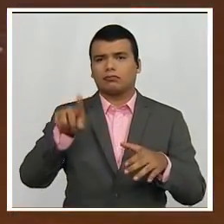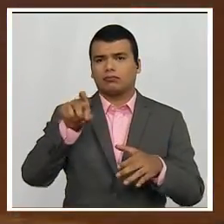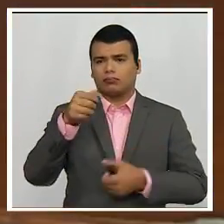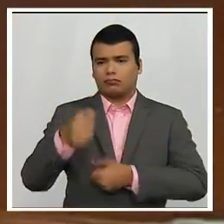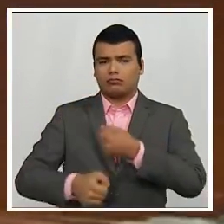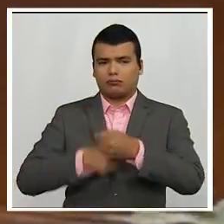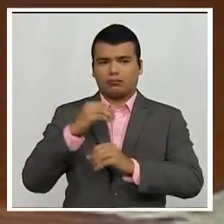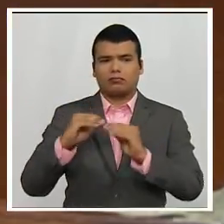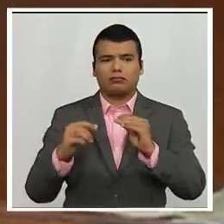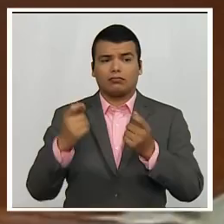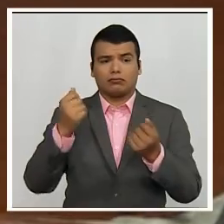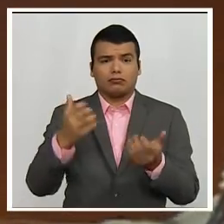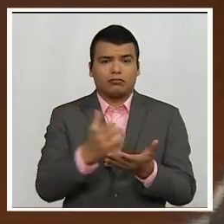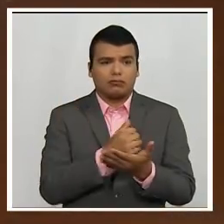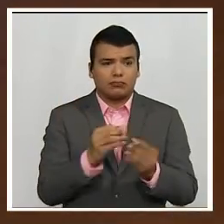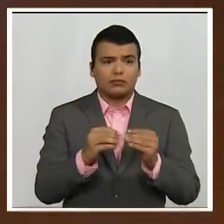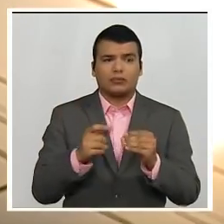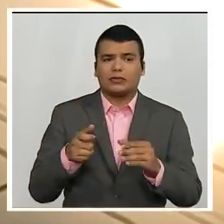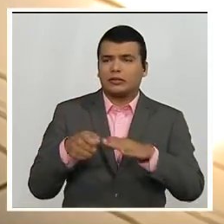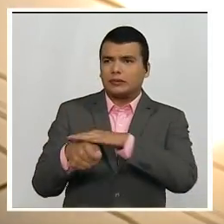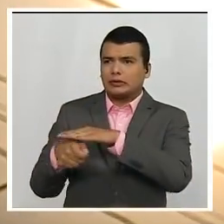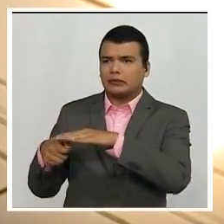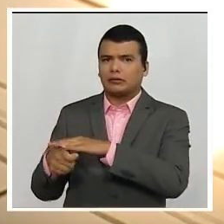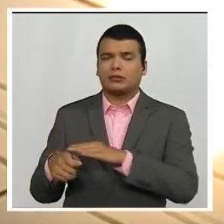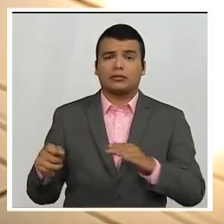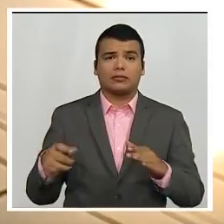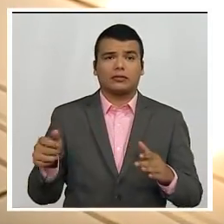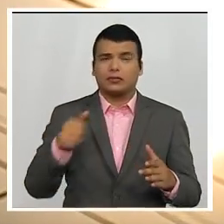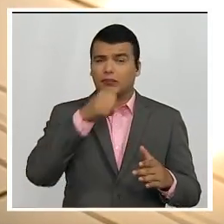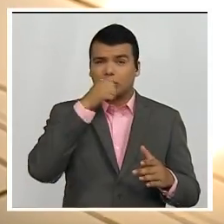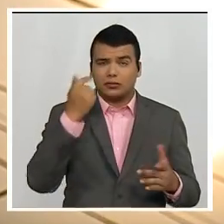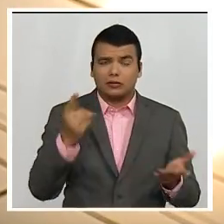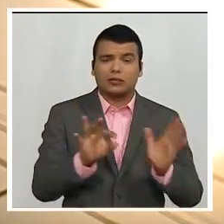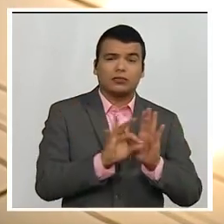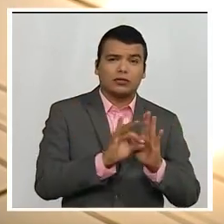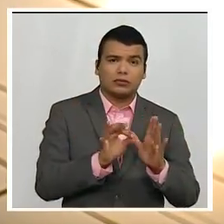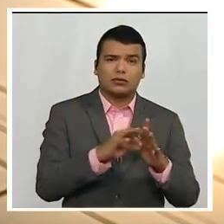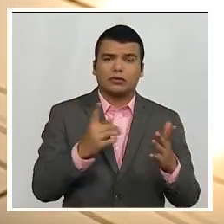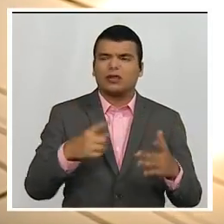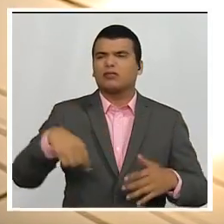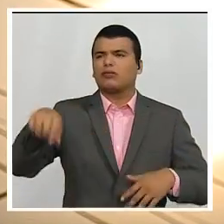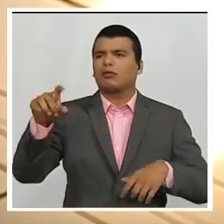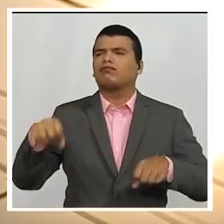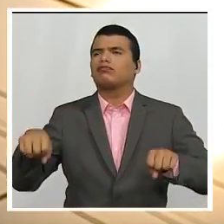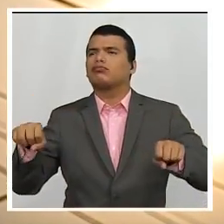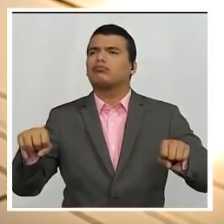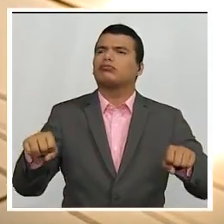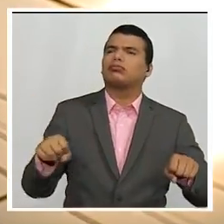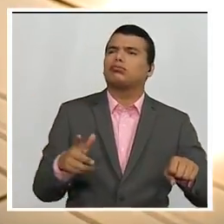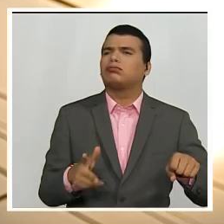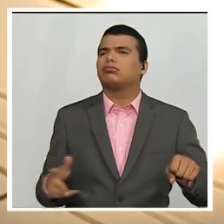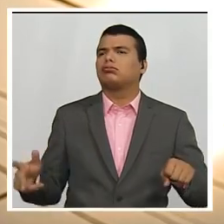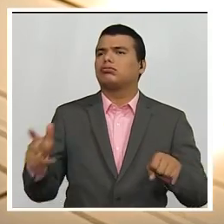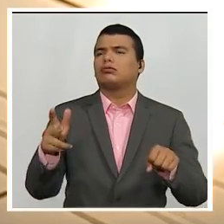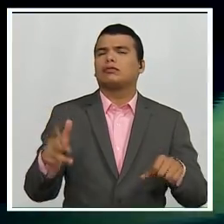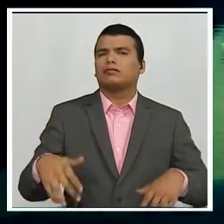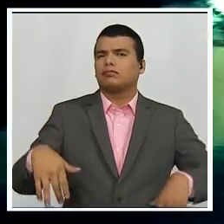su materia prima delictivos de marihuana o iban a hacer sus cosas en su moto y como yo hacen